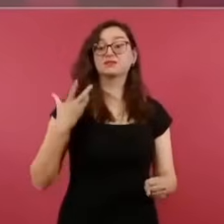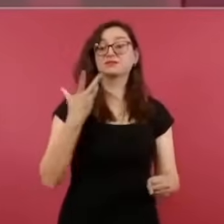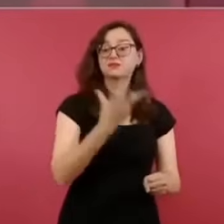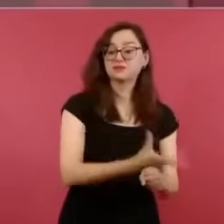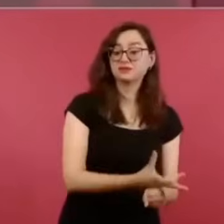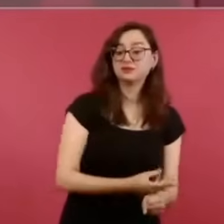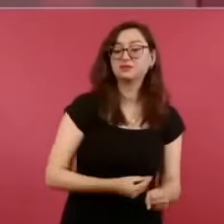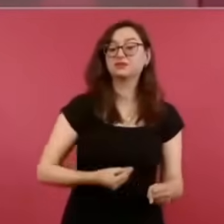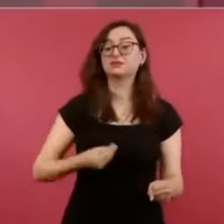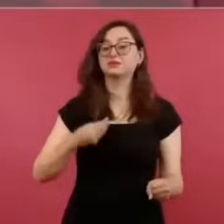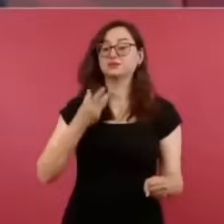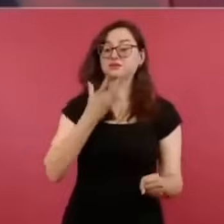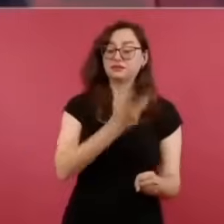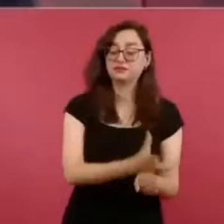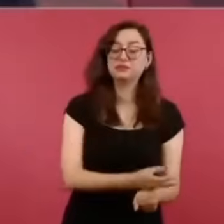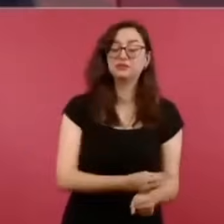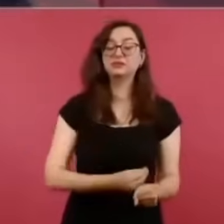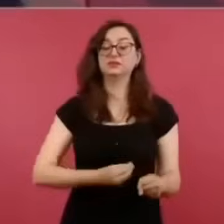¿Y saben ustedes